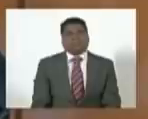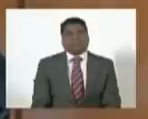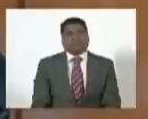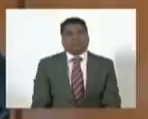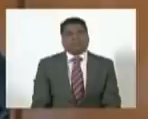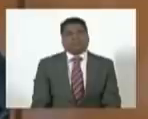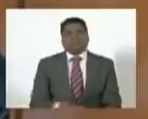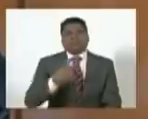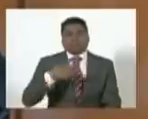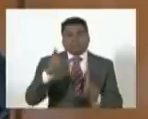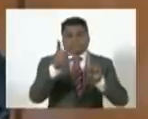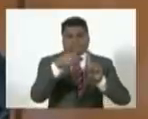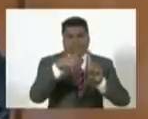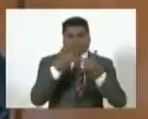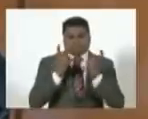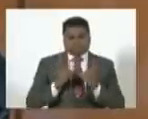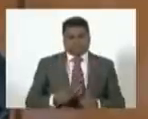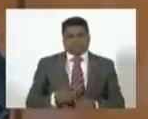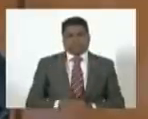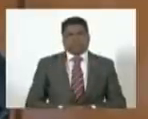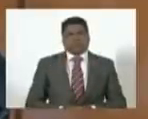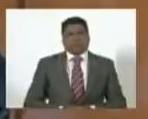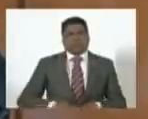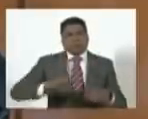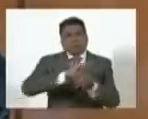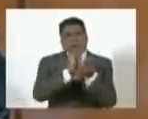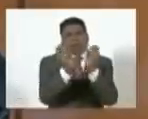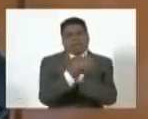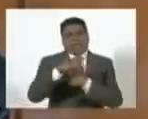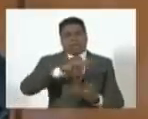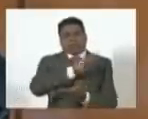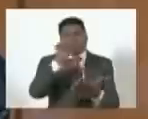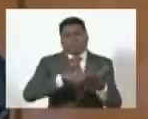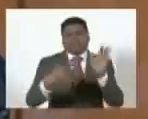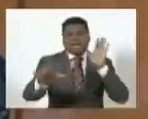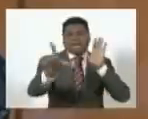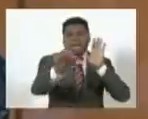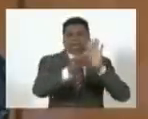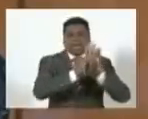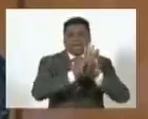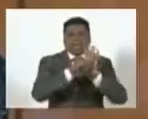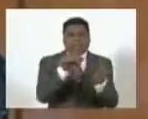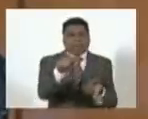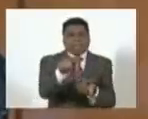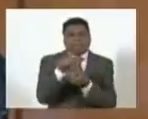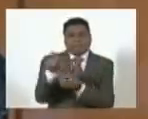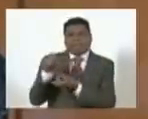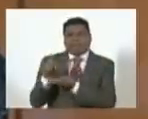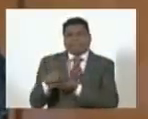he decidido una reforma parcial del reglamento de la ley del impuesto sobre la renta,